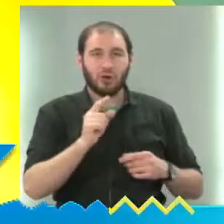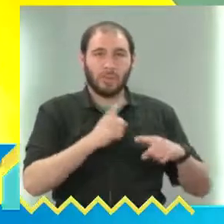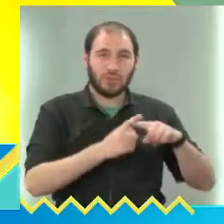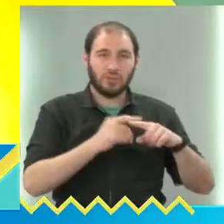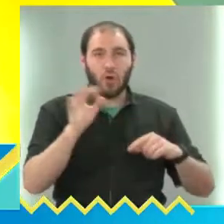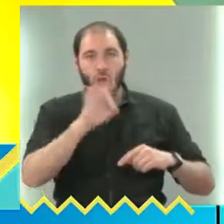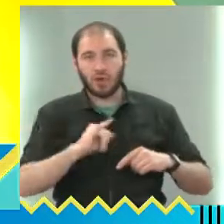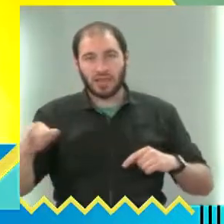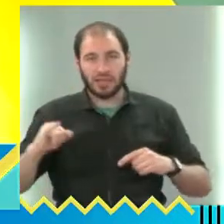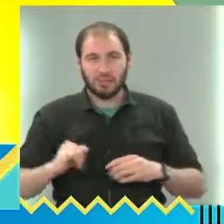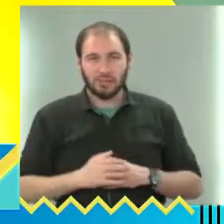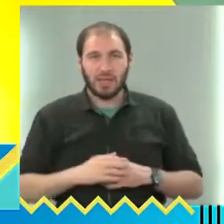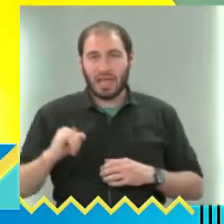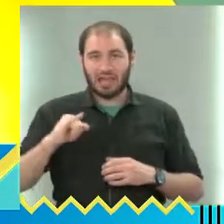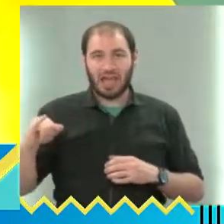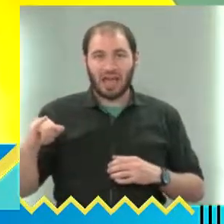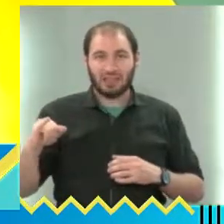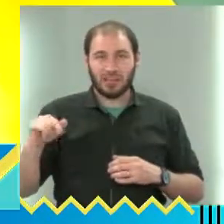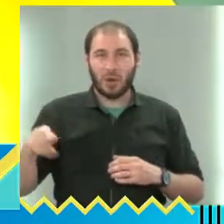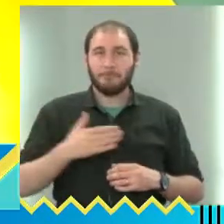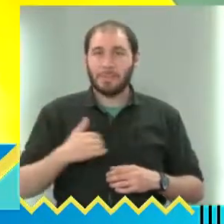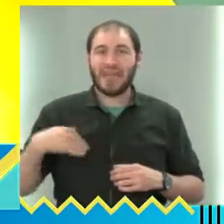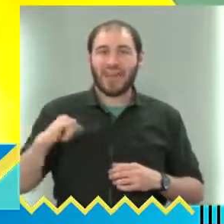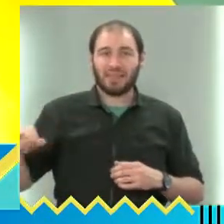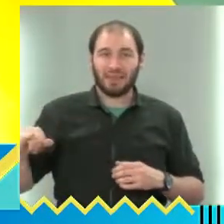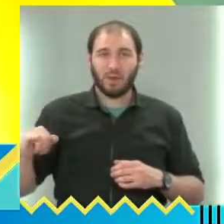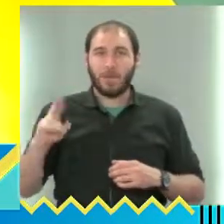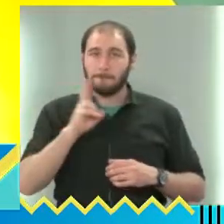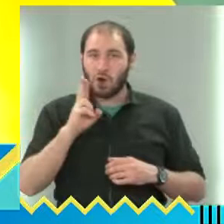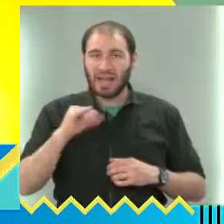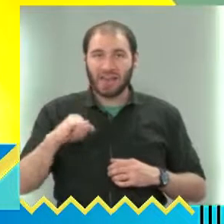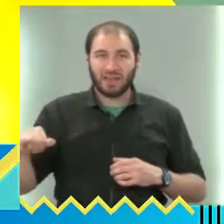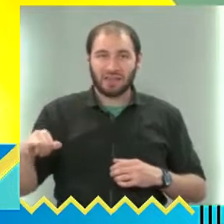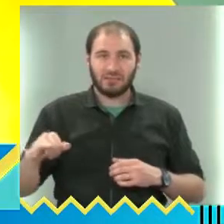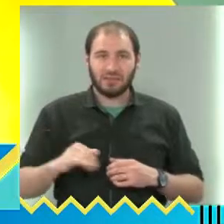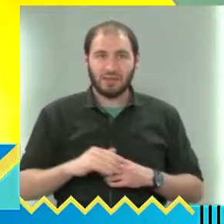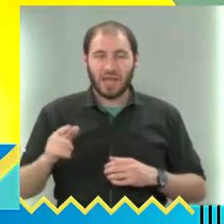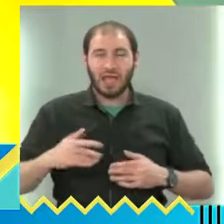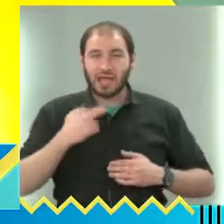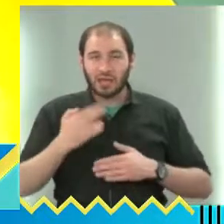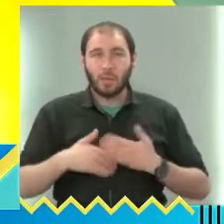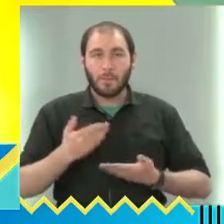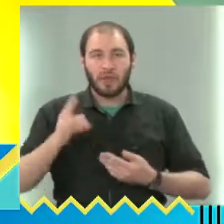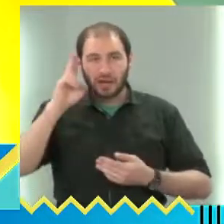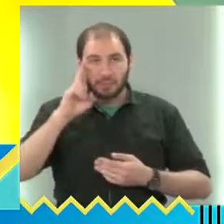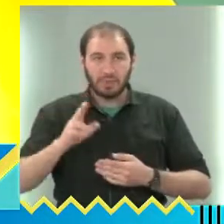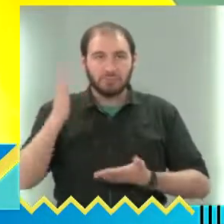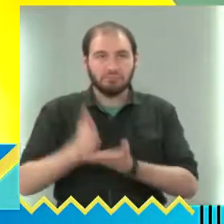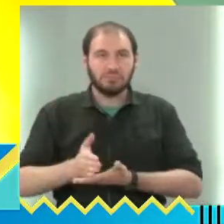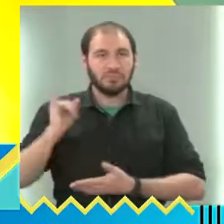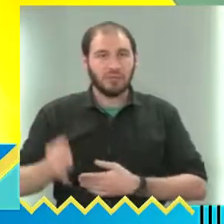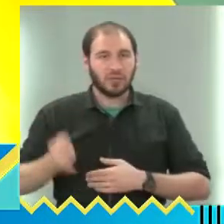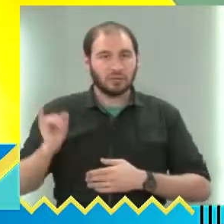positivo o negativo. En los negativos, en las mamás negativos, mujeres negativas, en edad fértil hay que respetarlo a